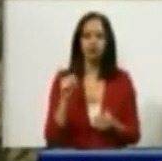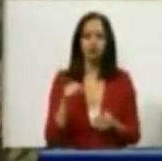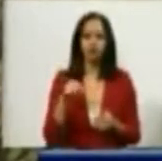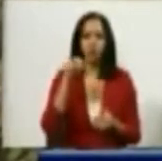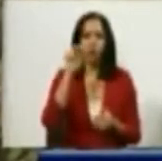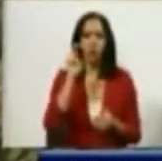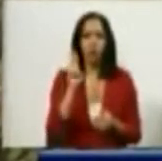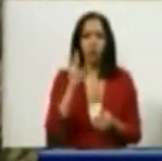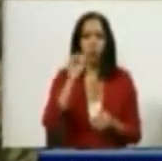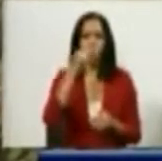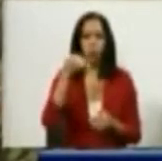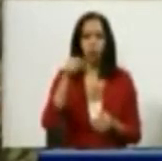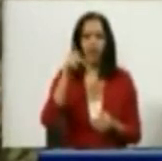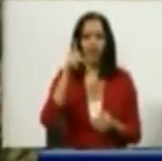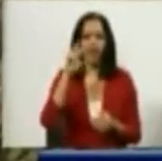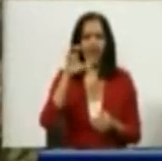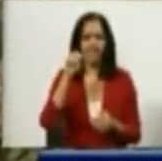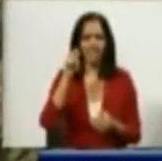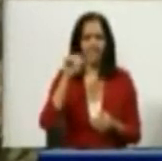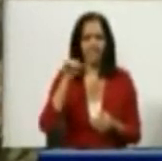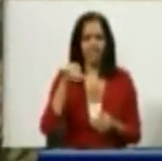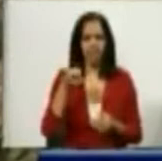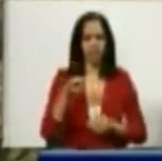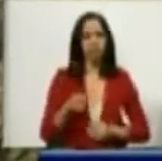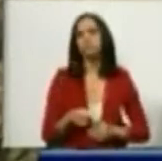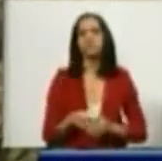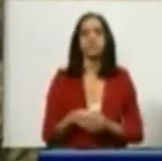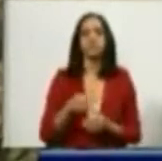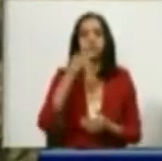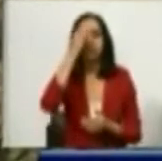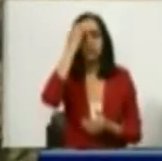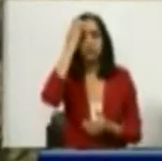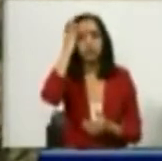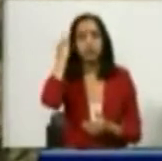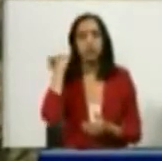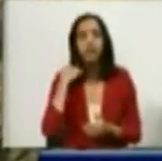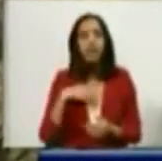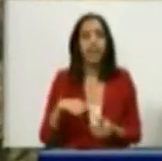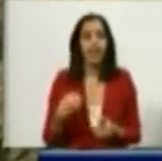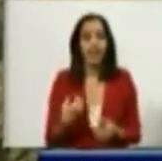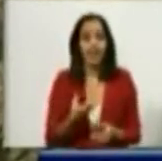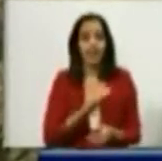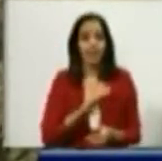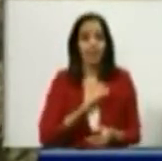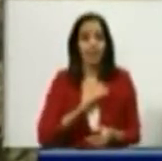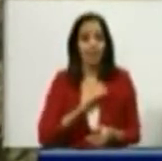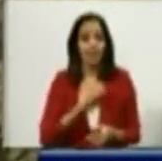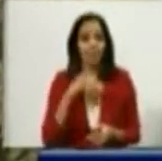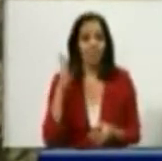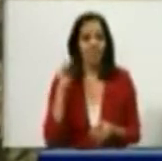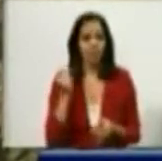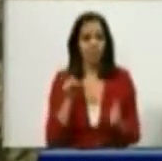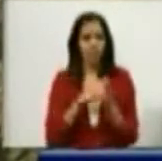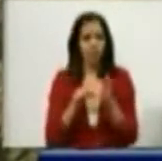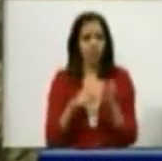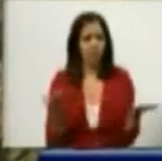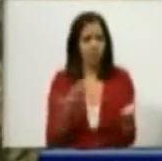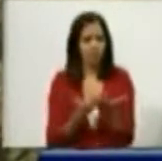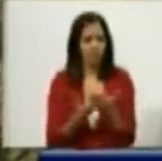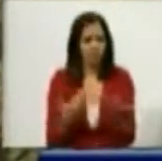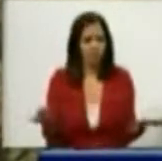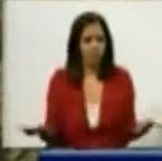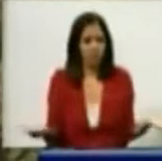búscate y son candidatos de primera justicia el alcalde de de baruta De dónde es pues de qué partido es